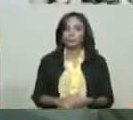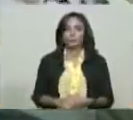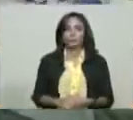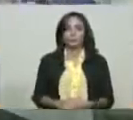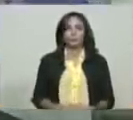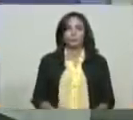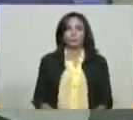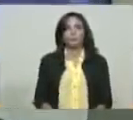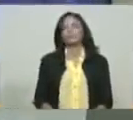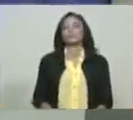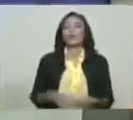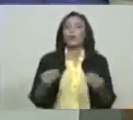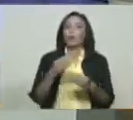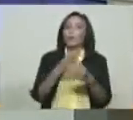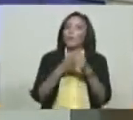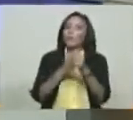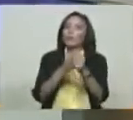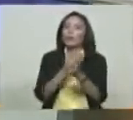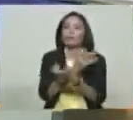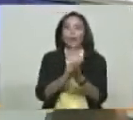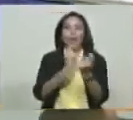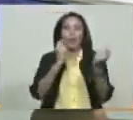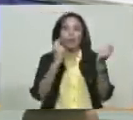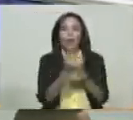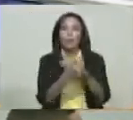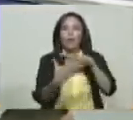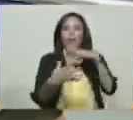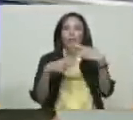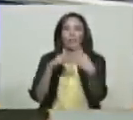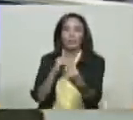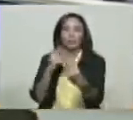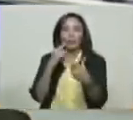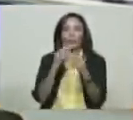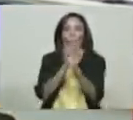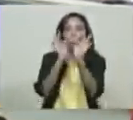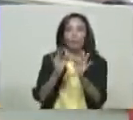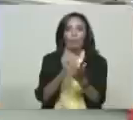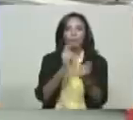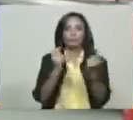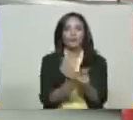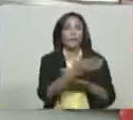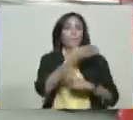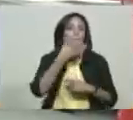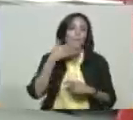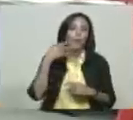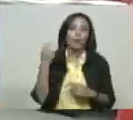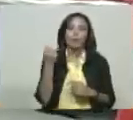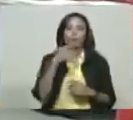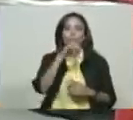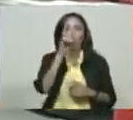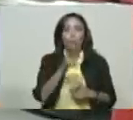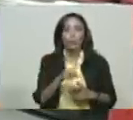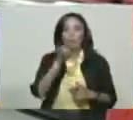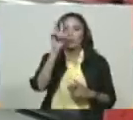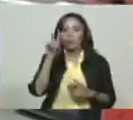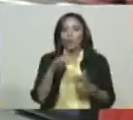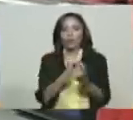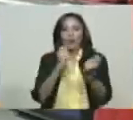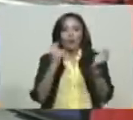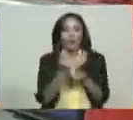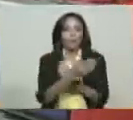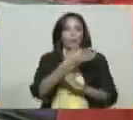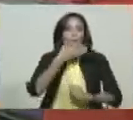en lo nuevo, en cambio, en las transformaciones, en ser mejores. Yo les digo a ustedes,